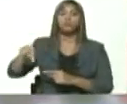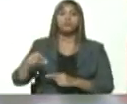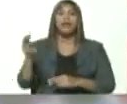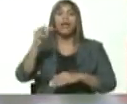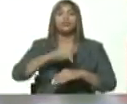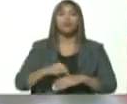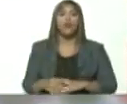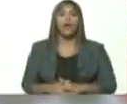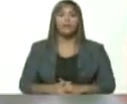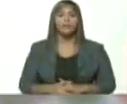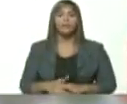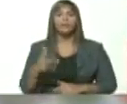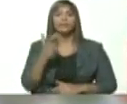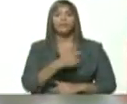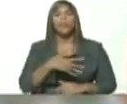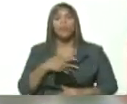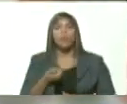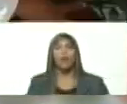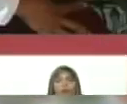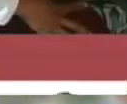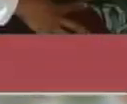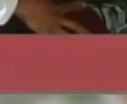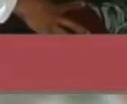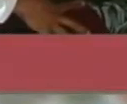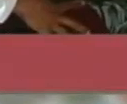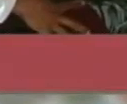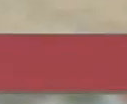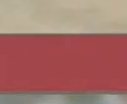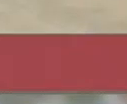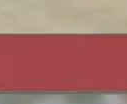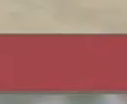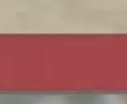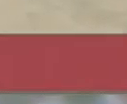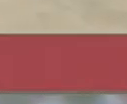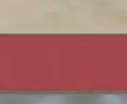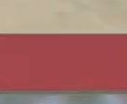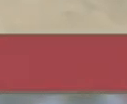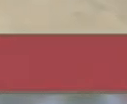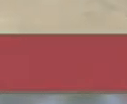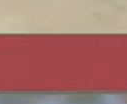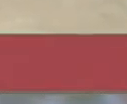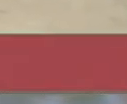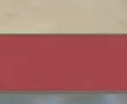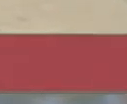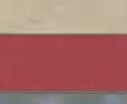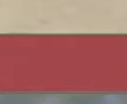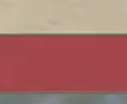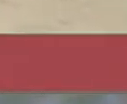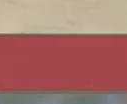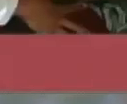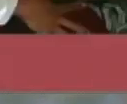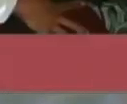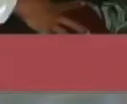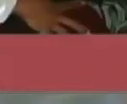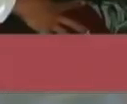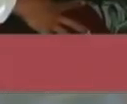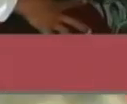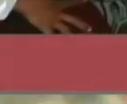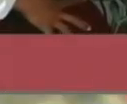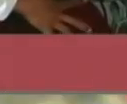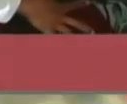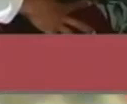Es importante señalar que estos puestos de vacunación tienen ya las indicaciones para cumplir todas las medidas de